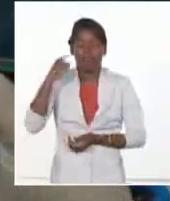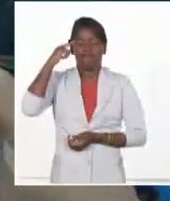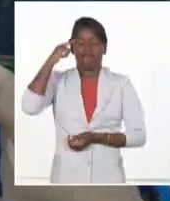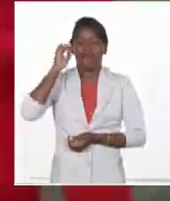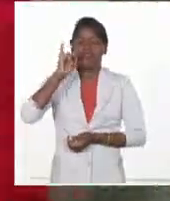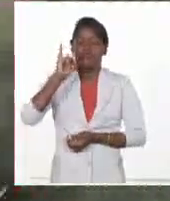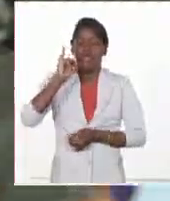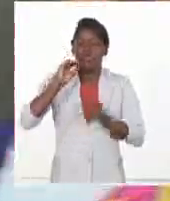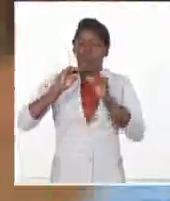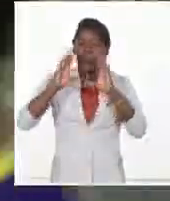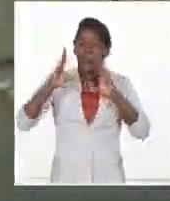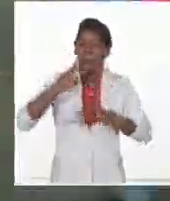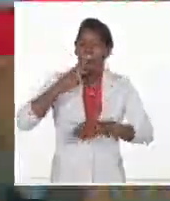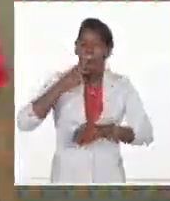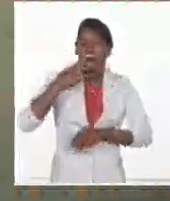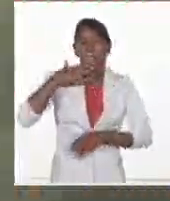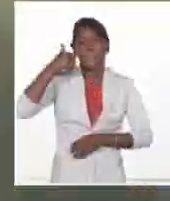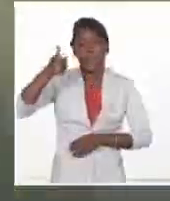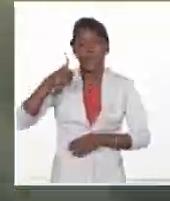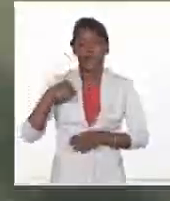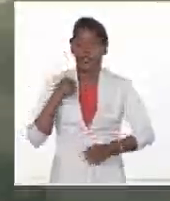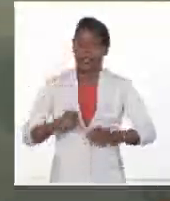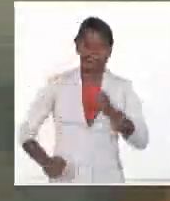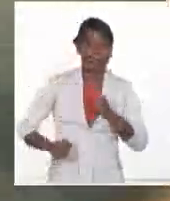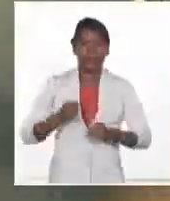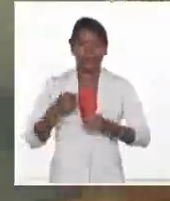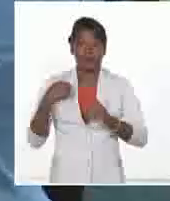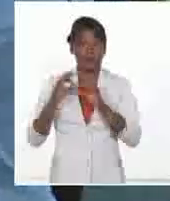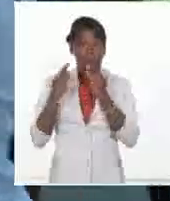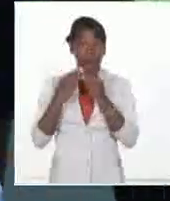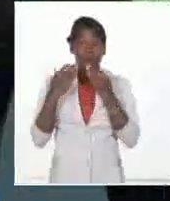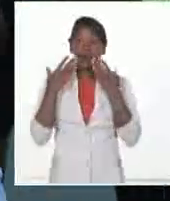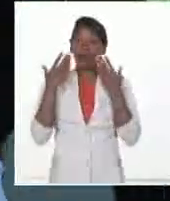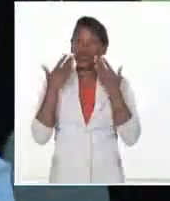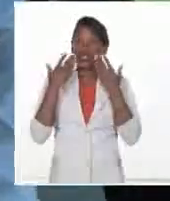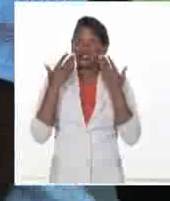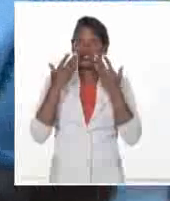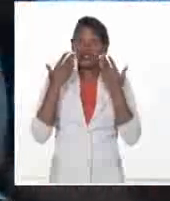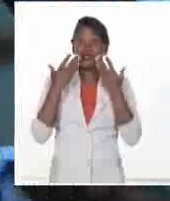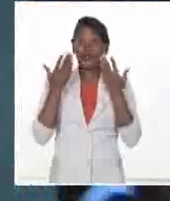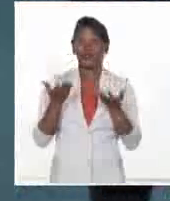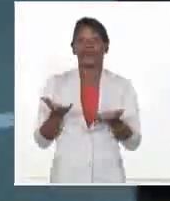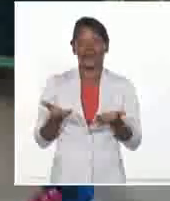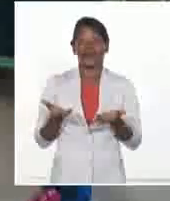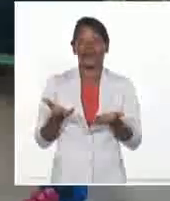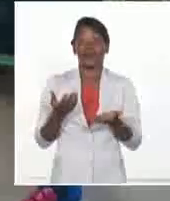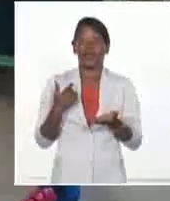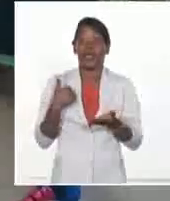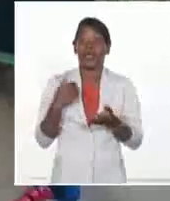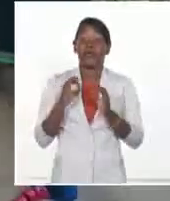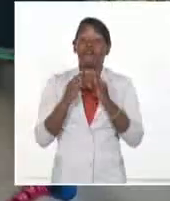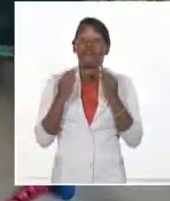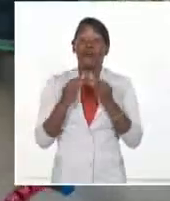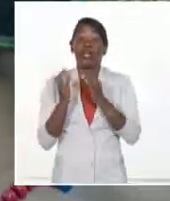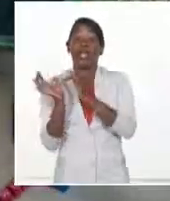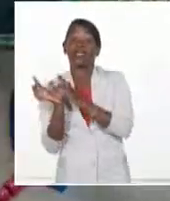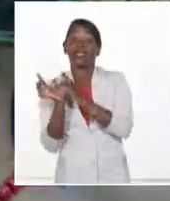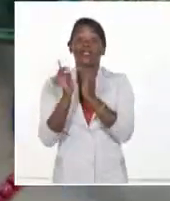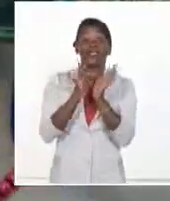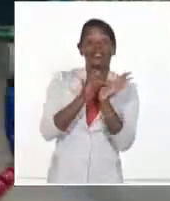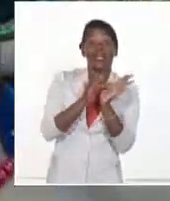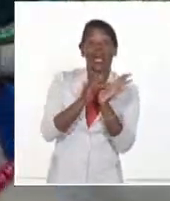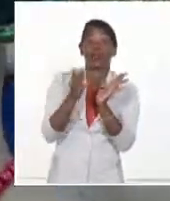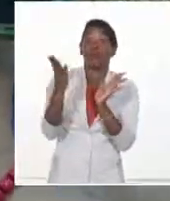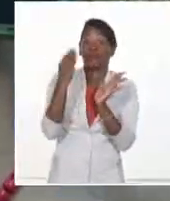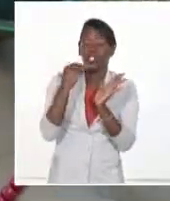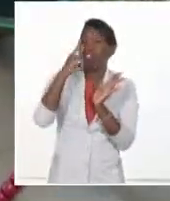incluso hasta para hacer buenas marcas. Mi familia debe estar muy contenta, ya que me dijeron que todos ellos son cristianos. Me dijeron que sí, que me cambiara, y que si ya